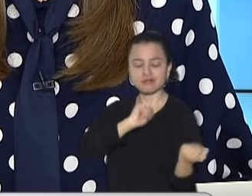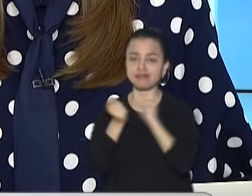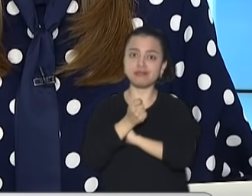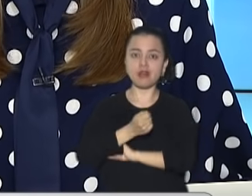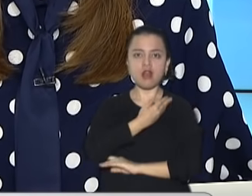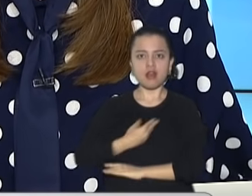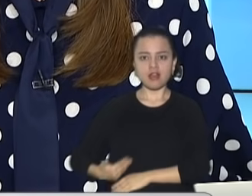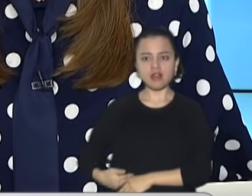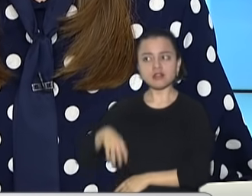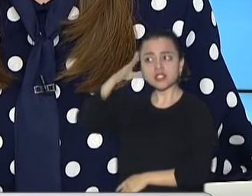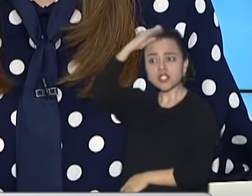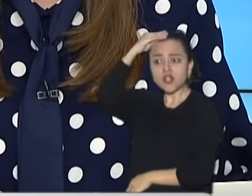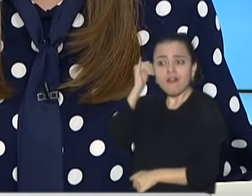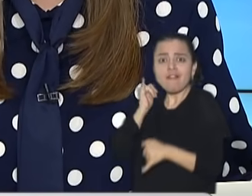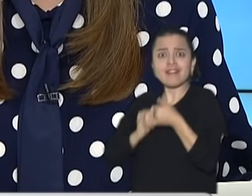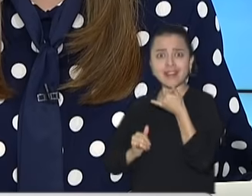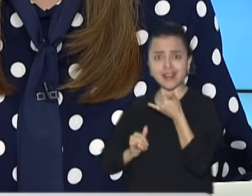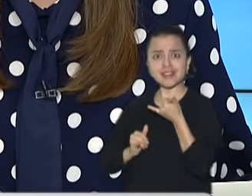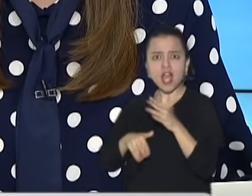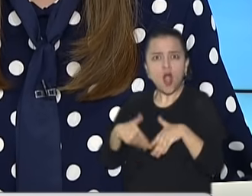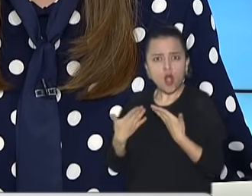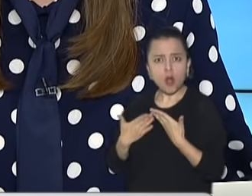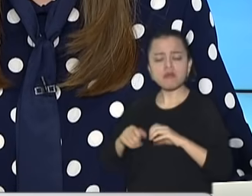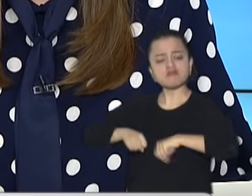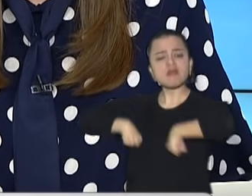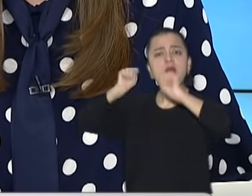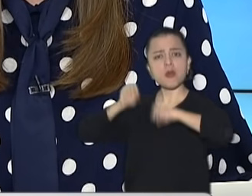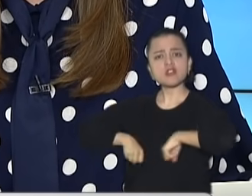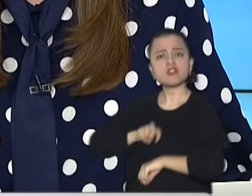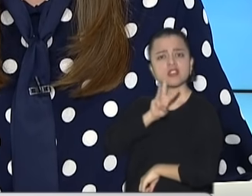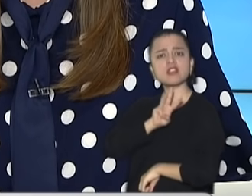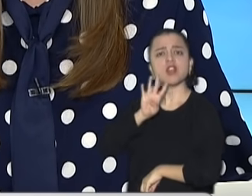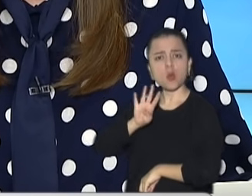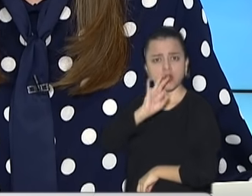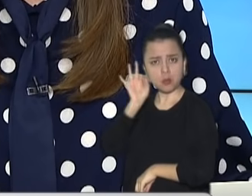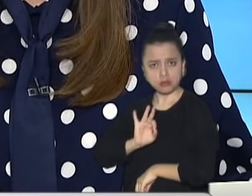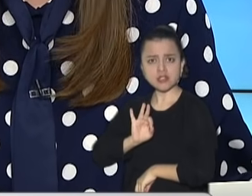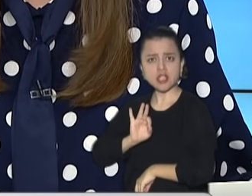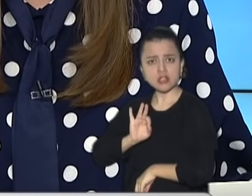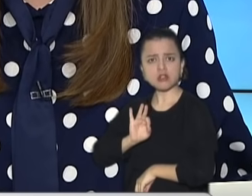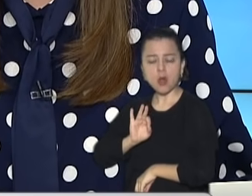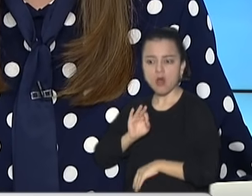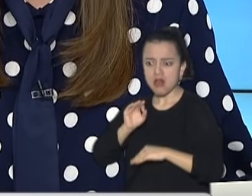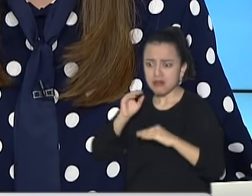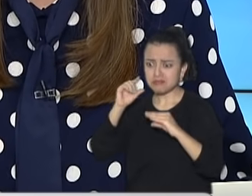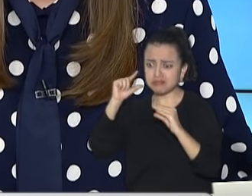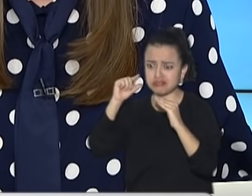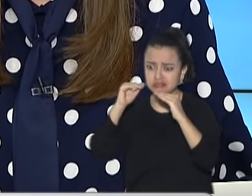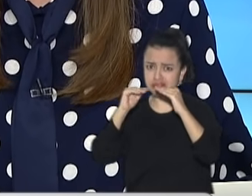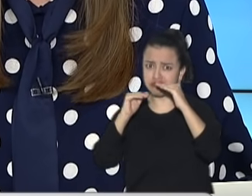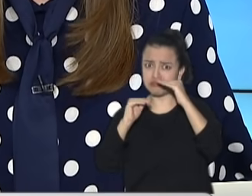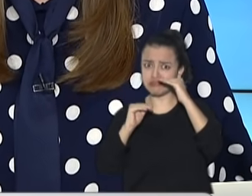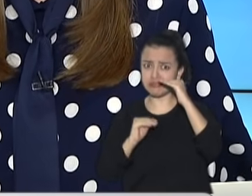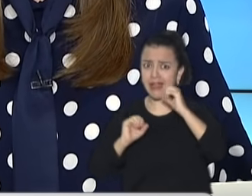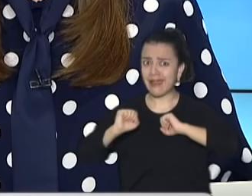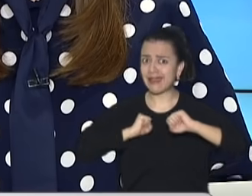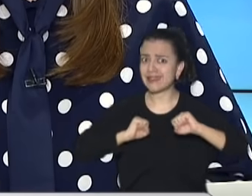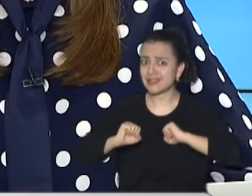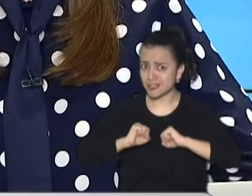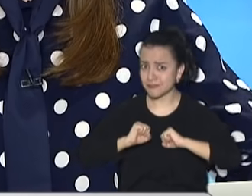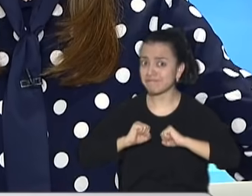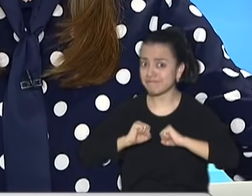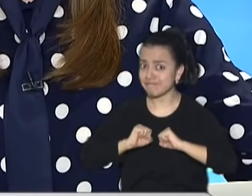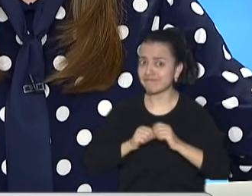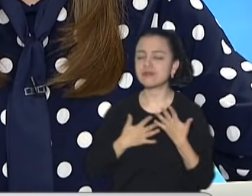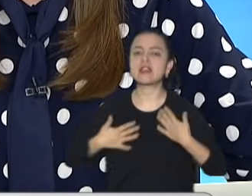Unidos. Trump termina su presidencia con una aprobación del 34%, la más baja de su gestión. Y España declaró la